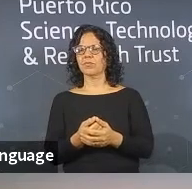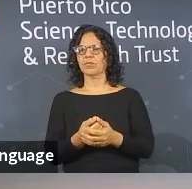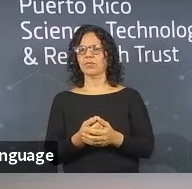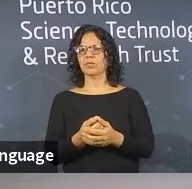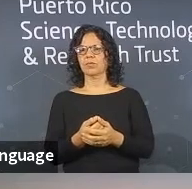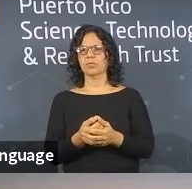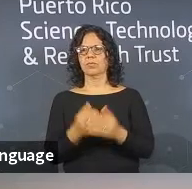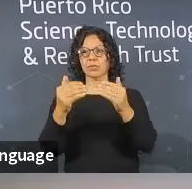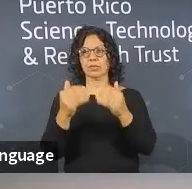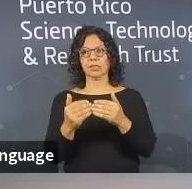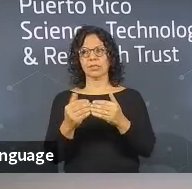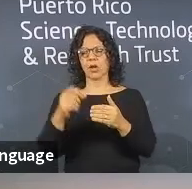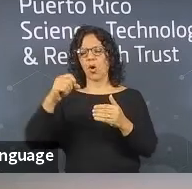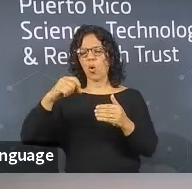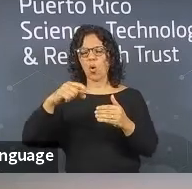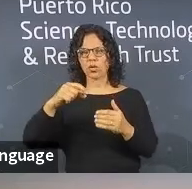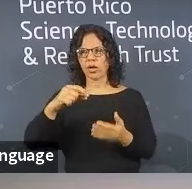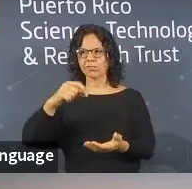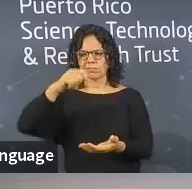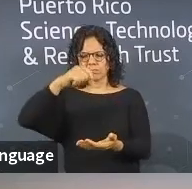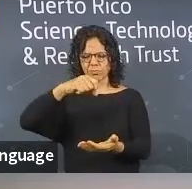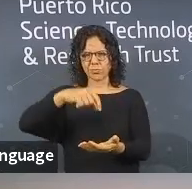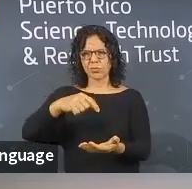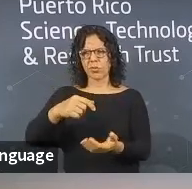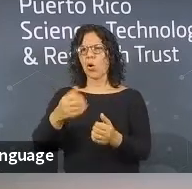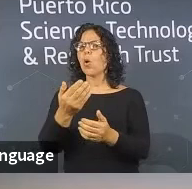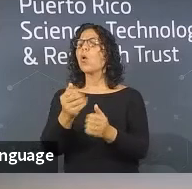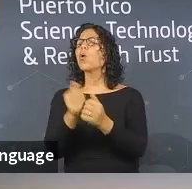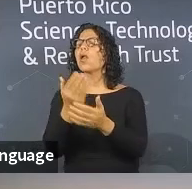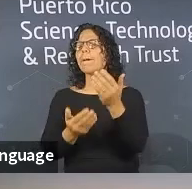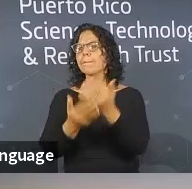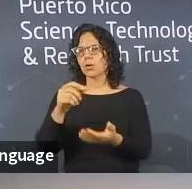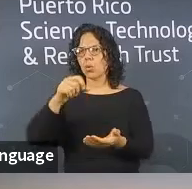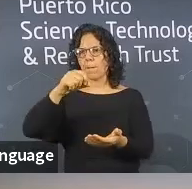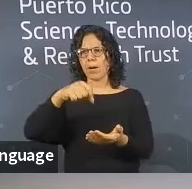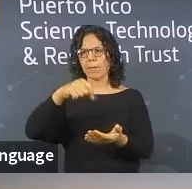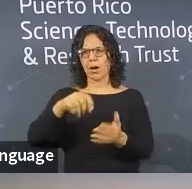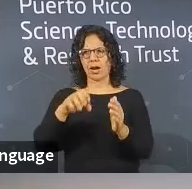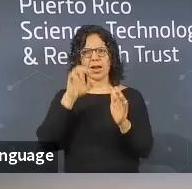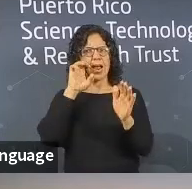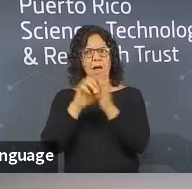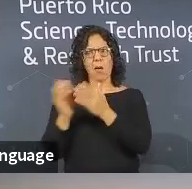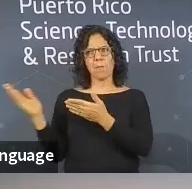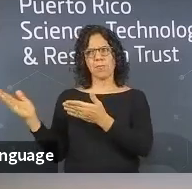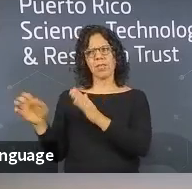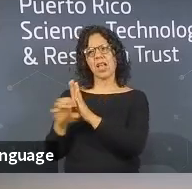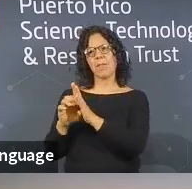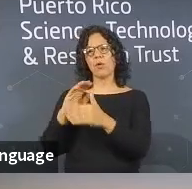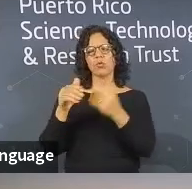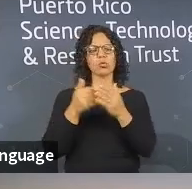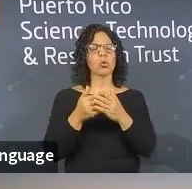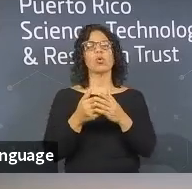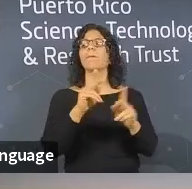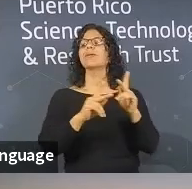En cuanto a colectores de gotas manuales, obviamente no todo grupo en Latinoamérica va a tener este equipo,